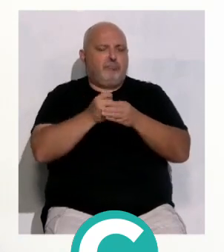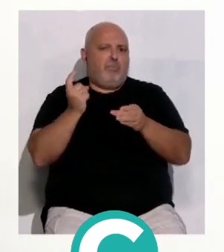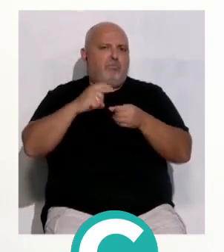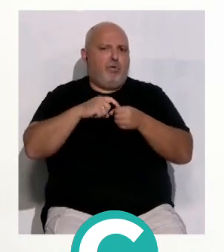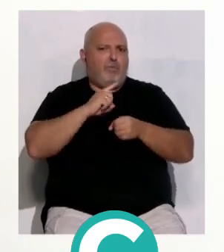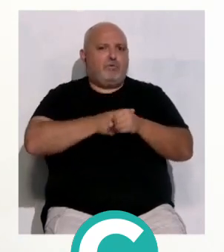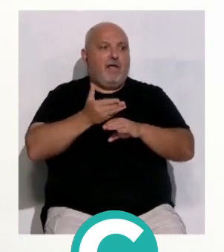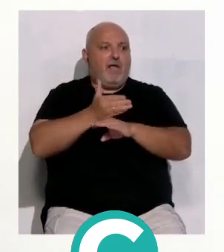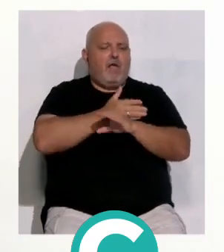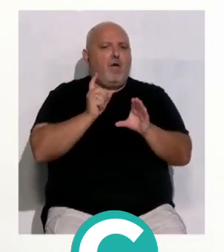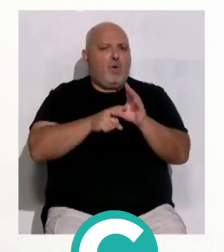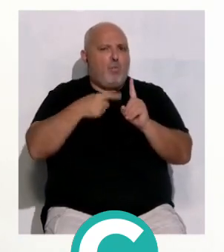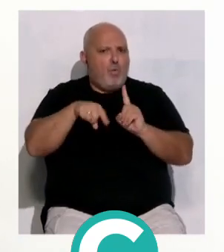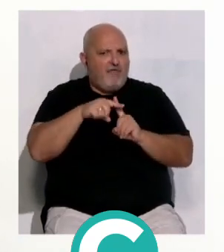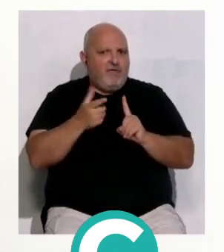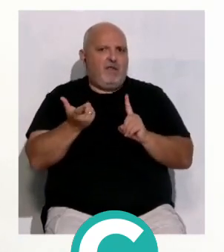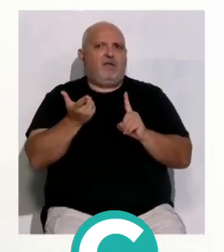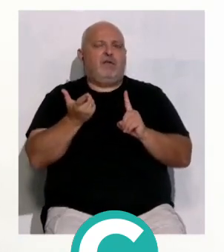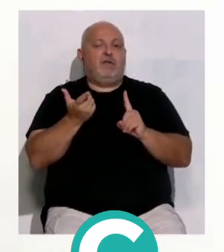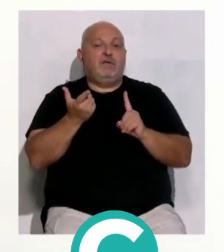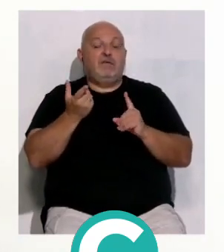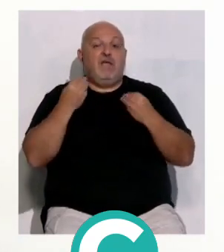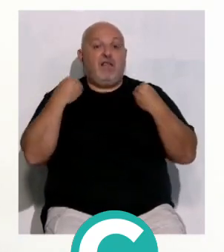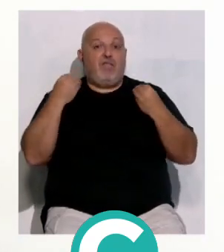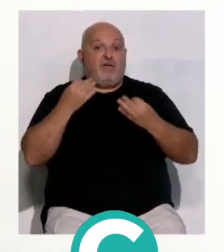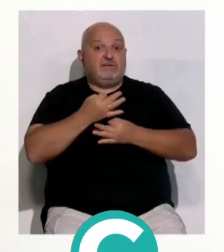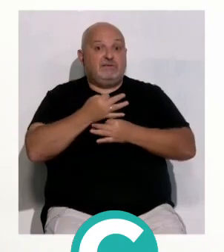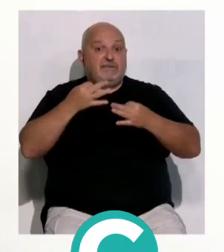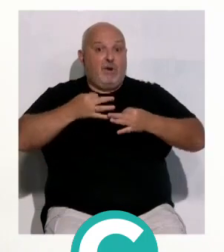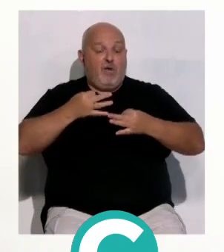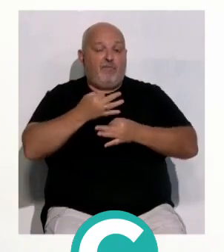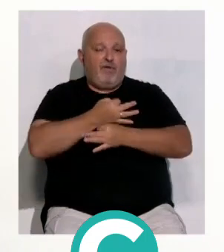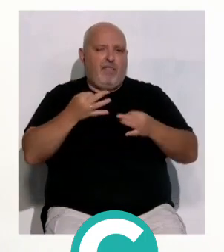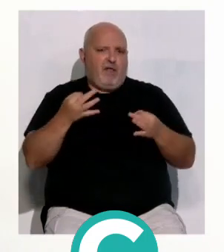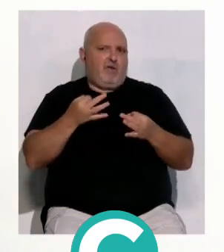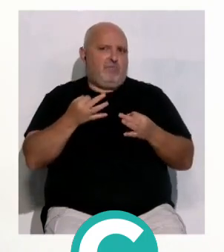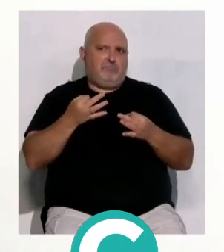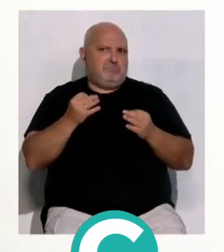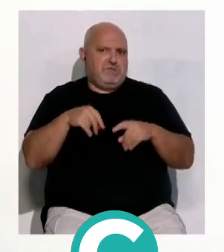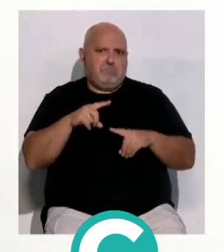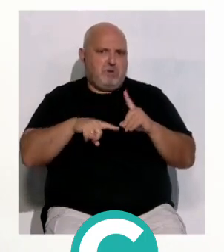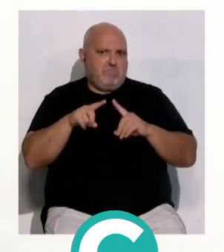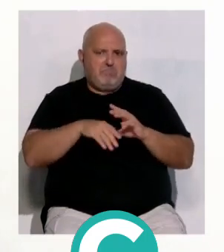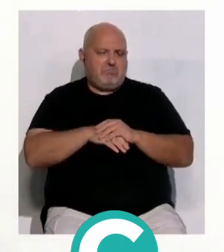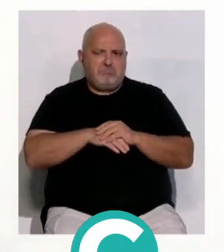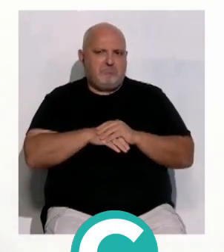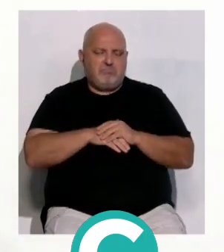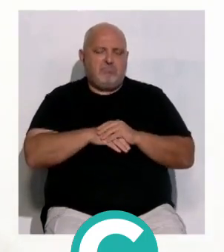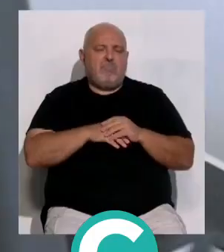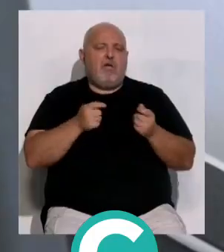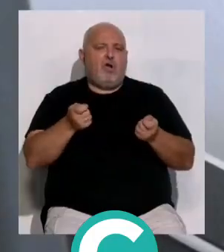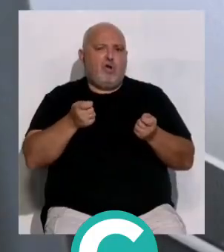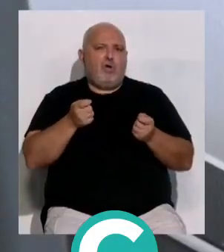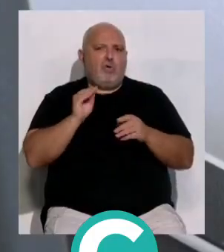si lo practicaban. Entonces, si el ejercicio es seguro y es eficaz, pues no tendríamos por qué tener ningún tipo de problema, siempre que esté